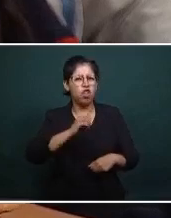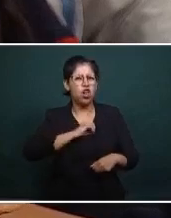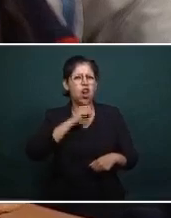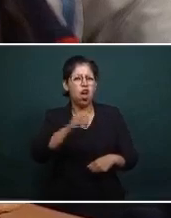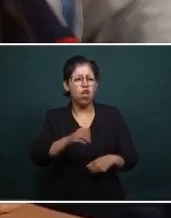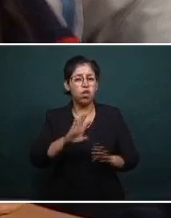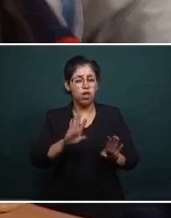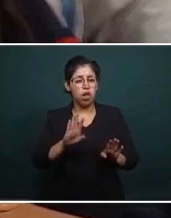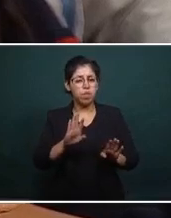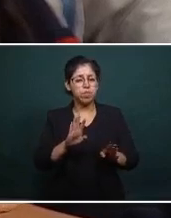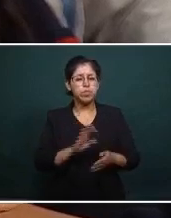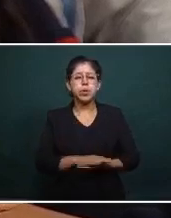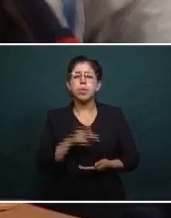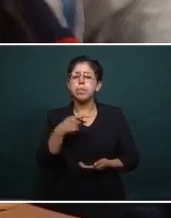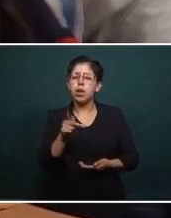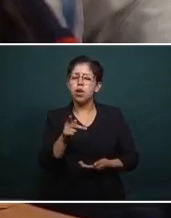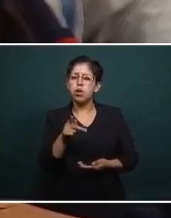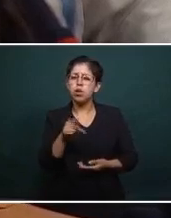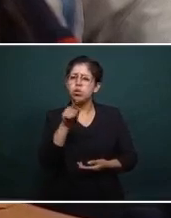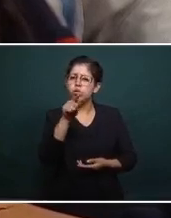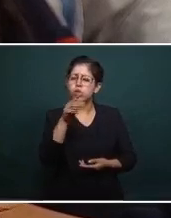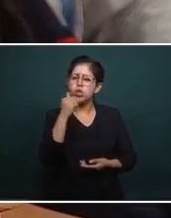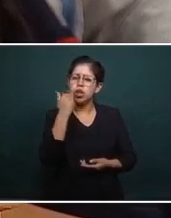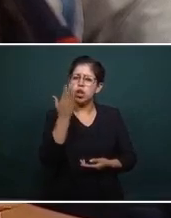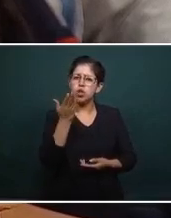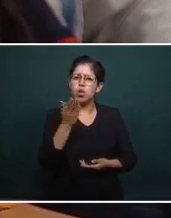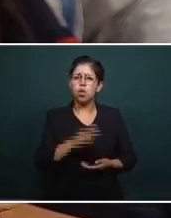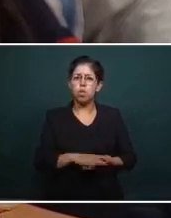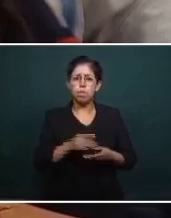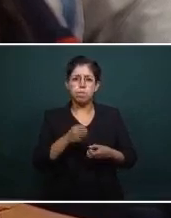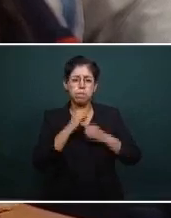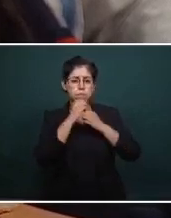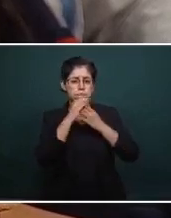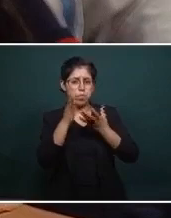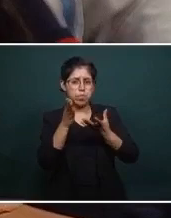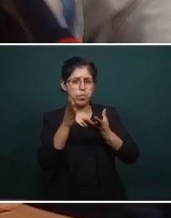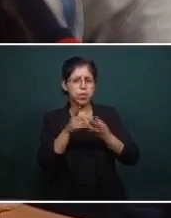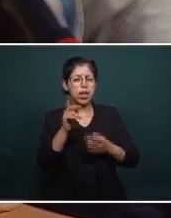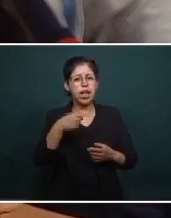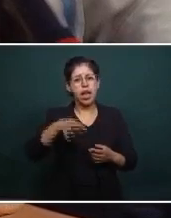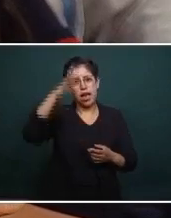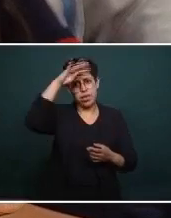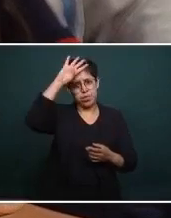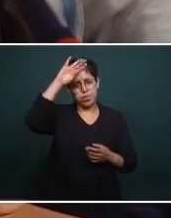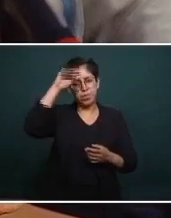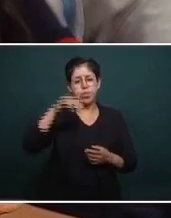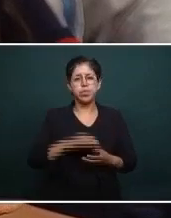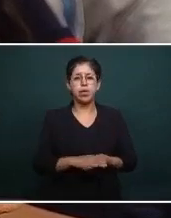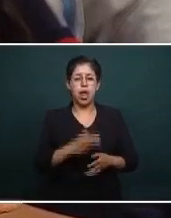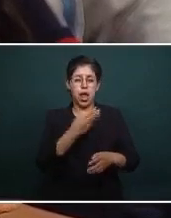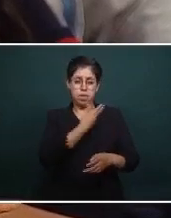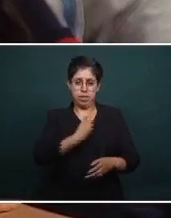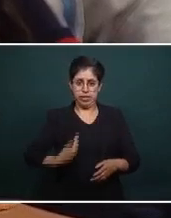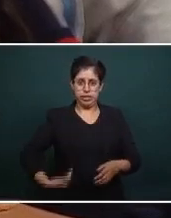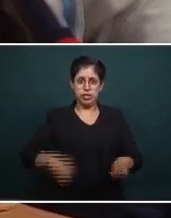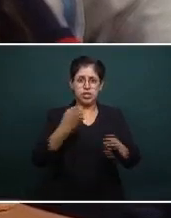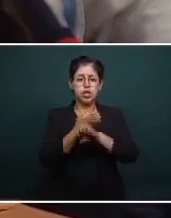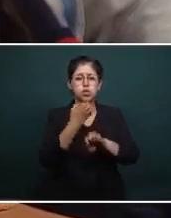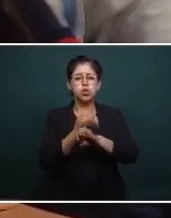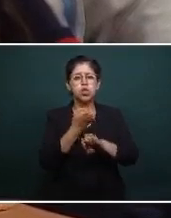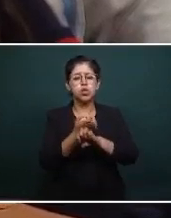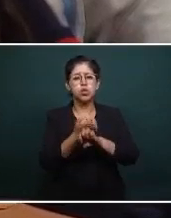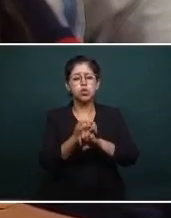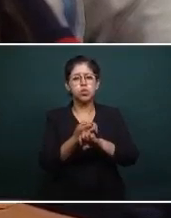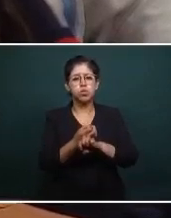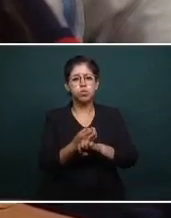directo para el presidente de los Estados Unidos, quien desde su primera campaña a la presidencia, durante el mandato